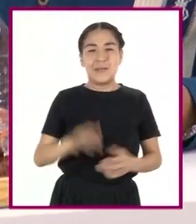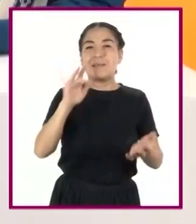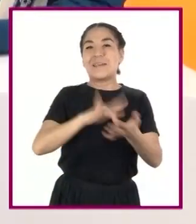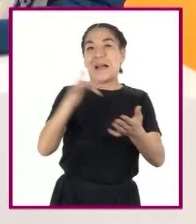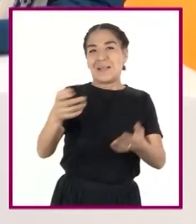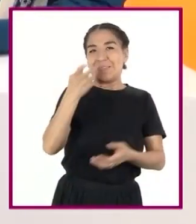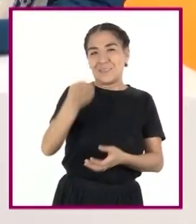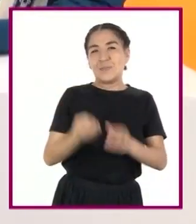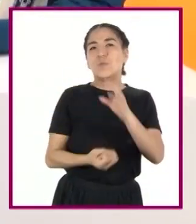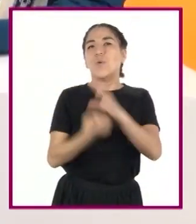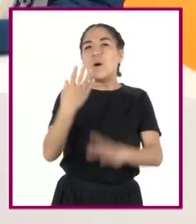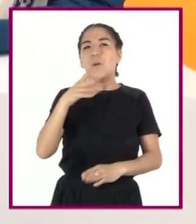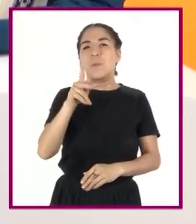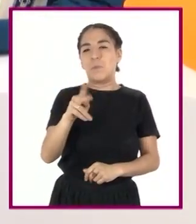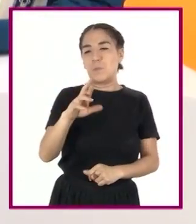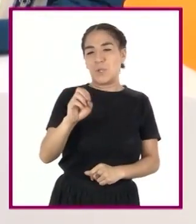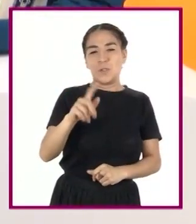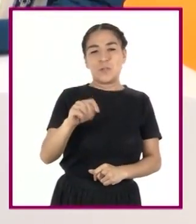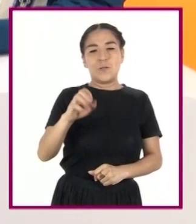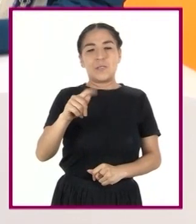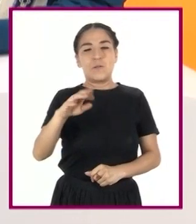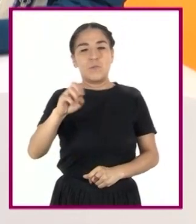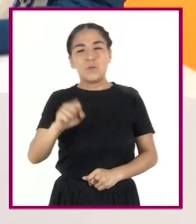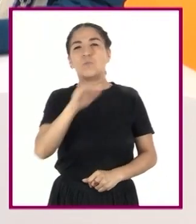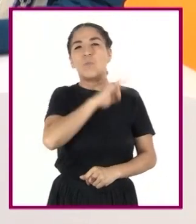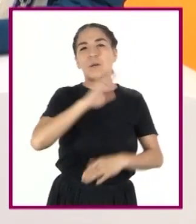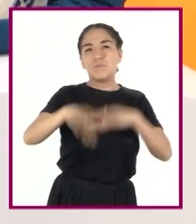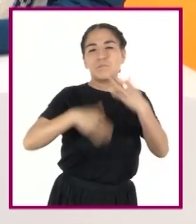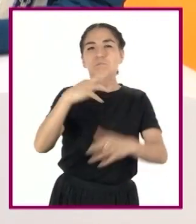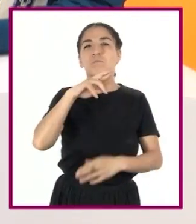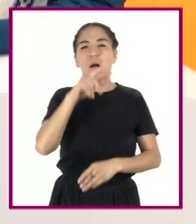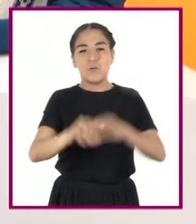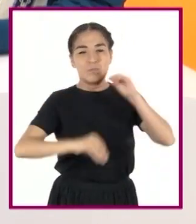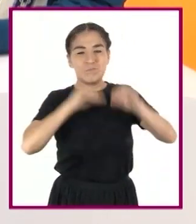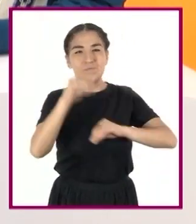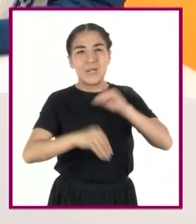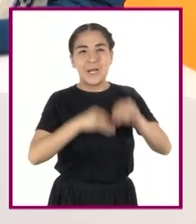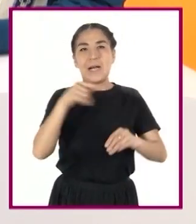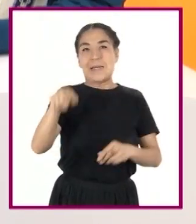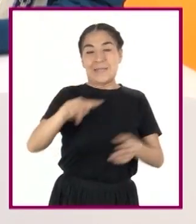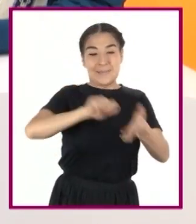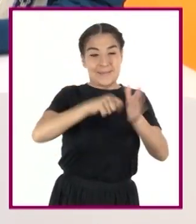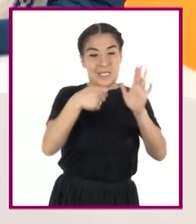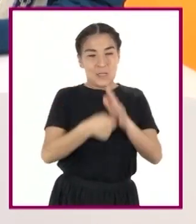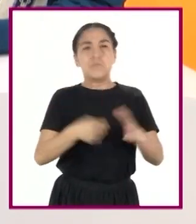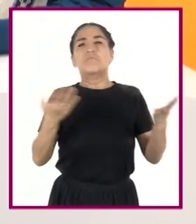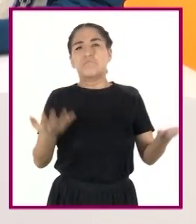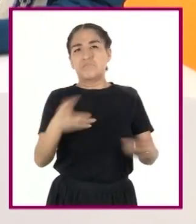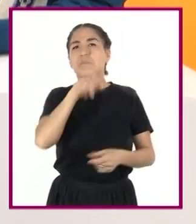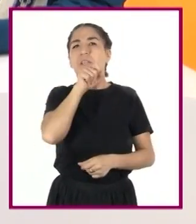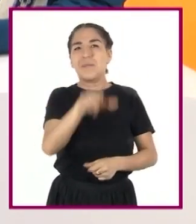los prototipos podemos mejorar nuestros diseños, los productos técnicos y, ¿por qué